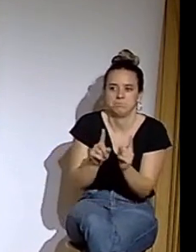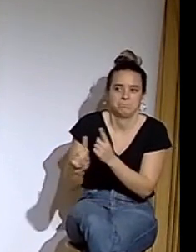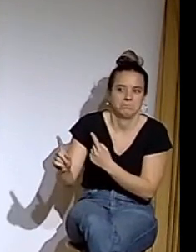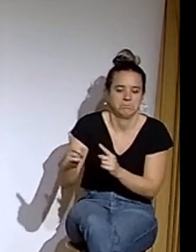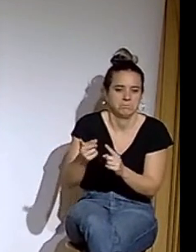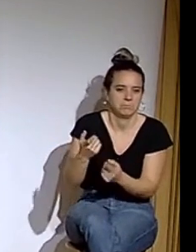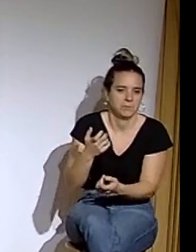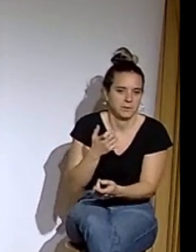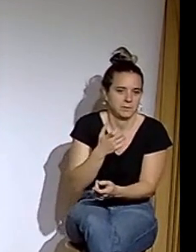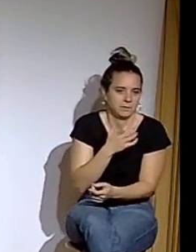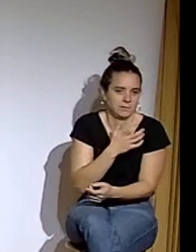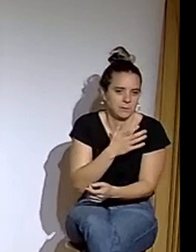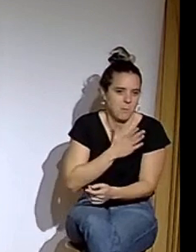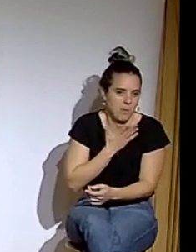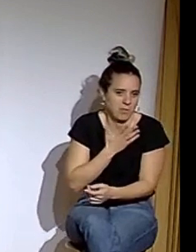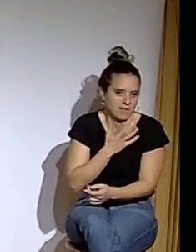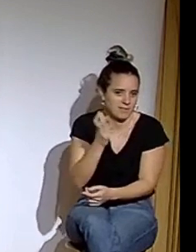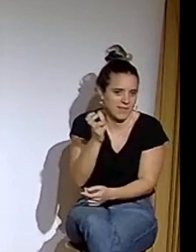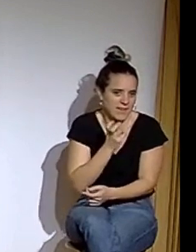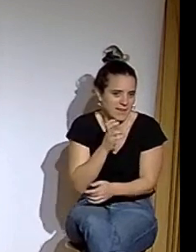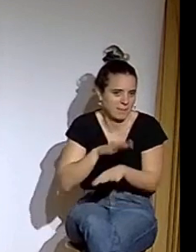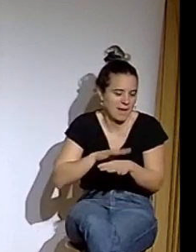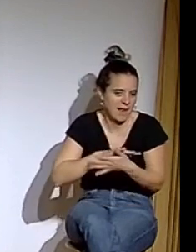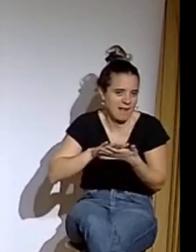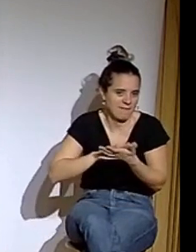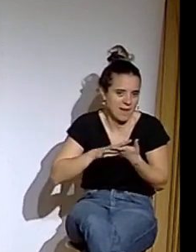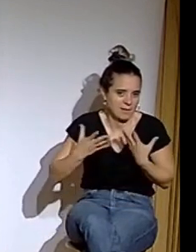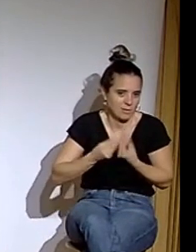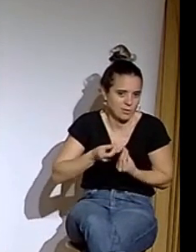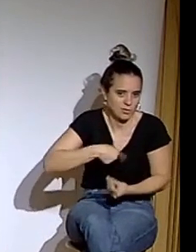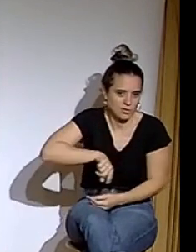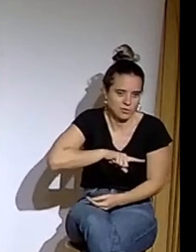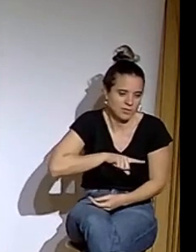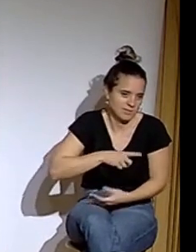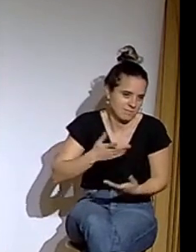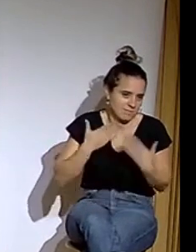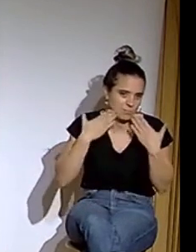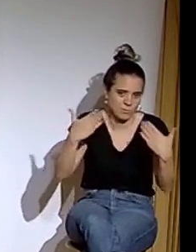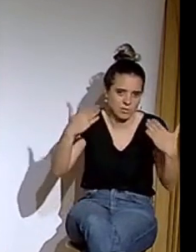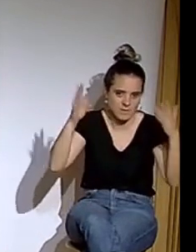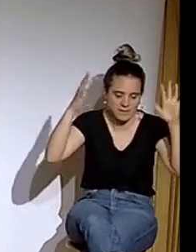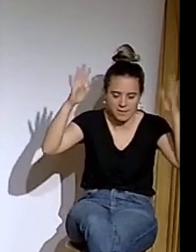acercar a charlar con nosotros Así que nada pues muchísimas gracias